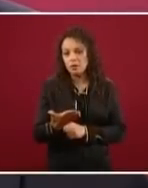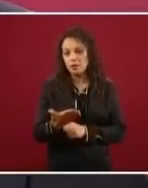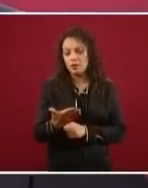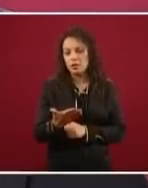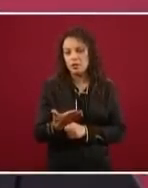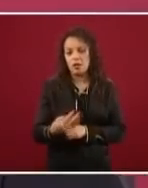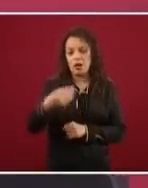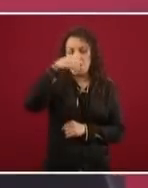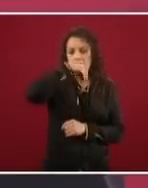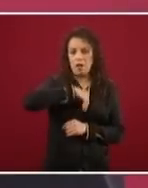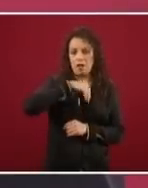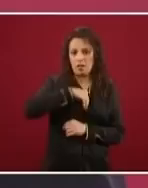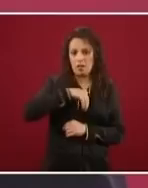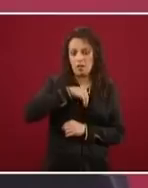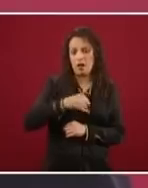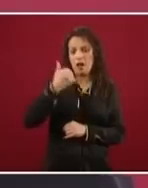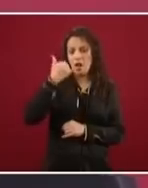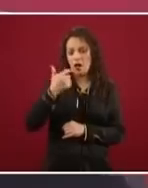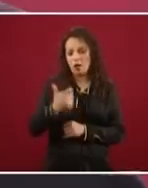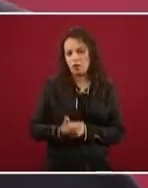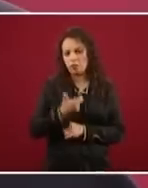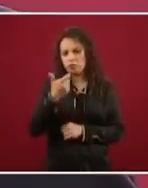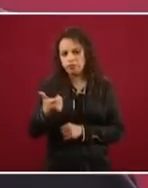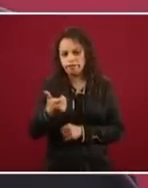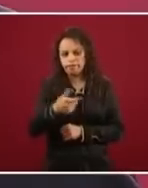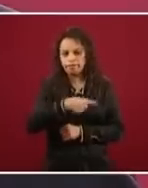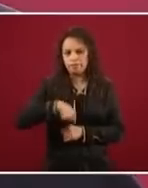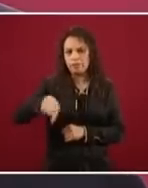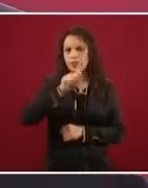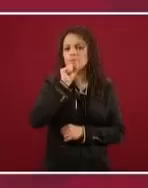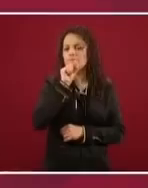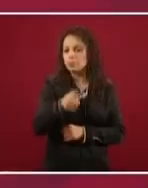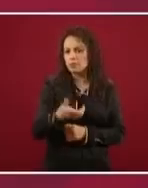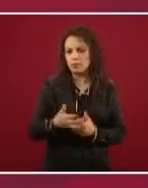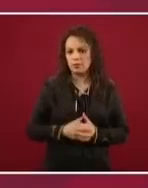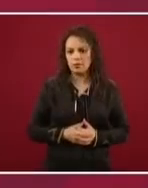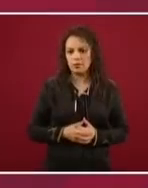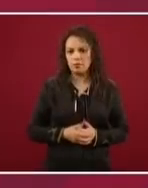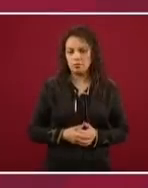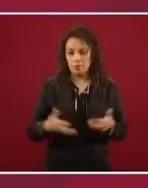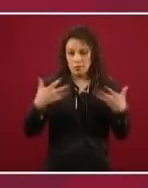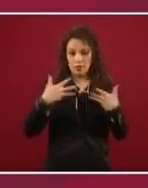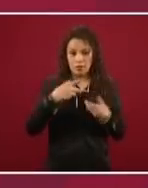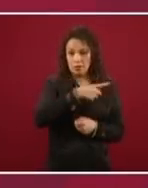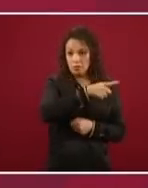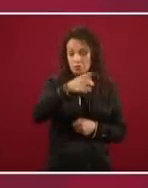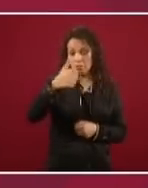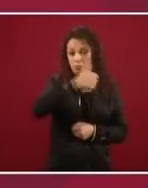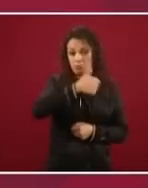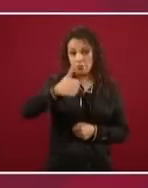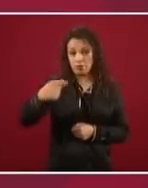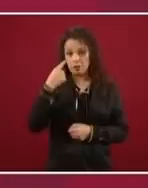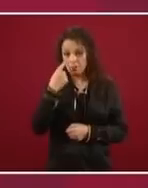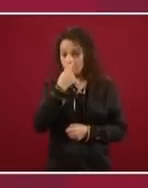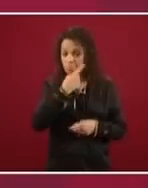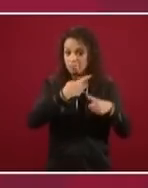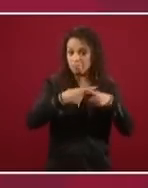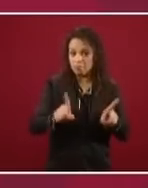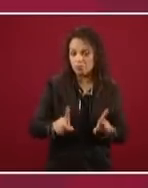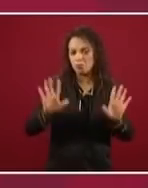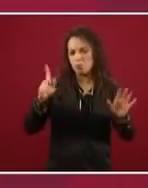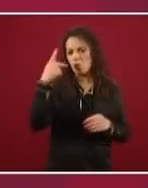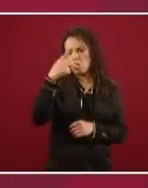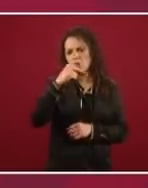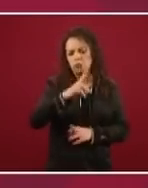espiritual y si tienen otra visión pues respetamos esa otra